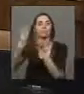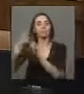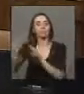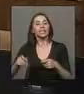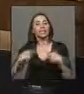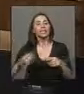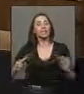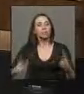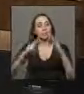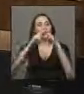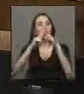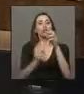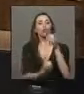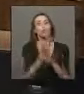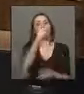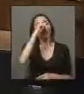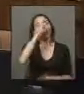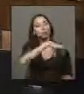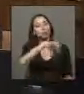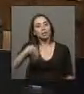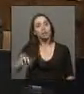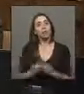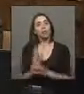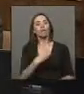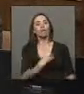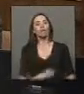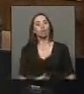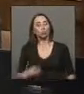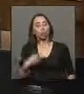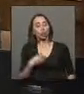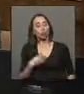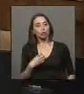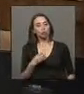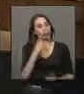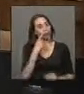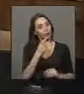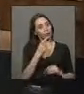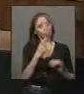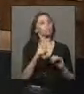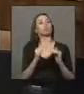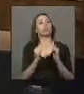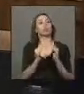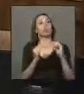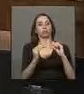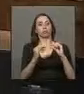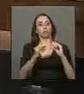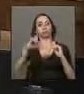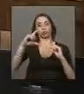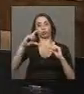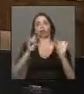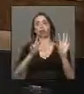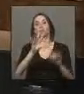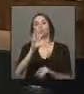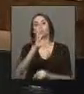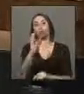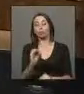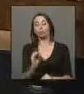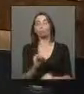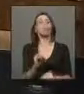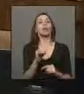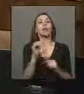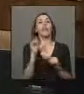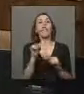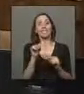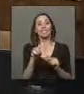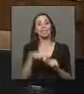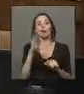relacionados con nuevos hospitales y consultorios, los que tienen un aumento global del 85%. Es el mayor aumento de